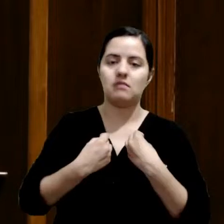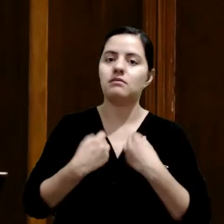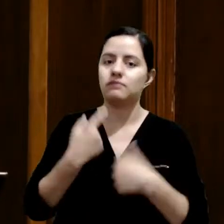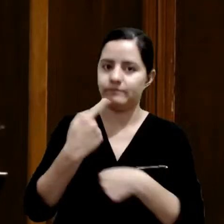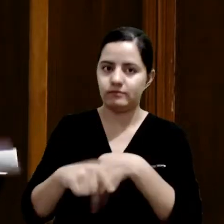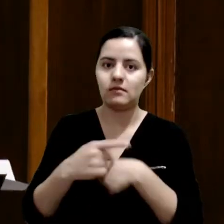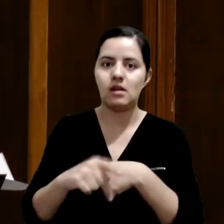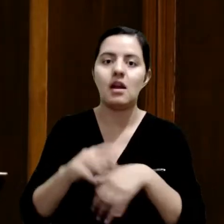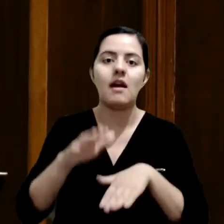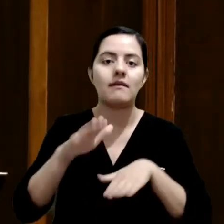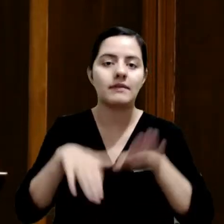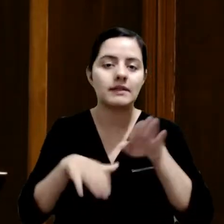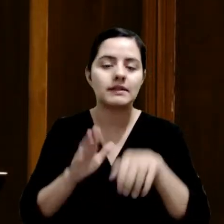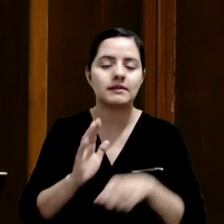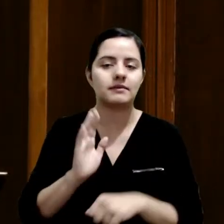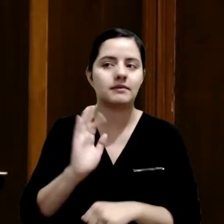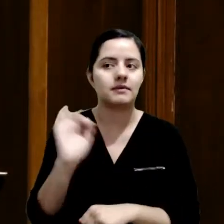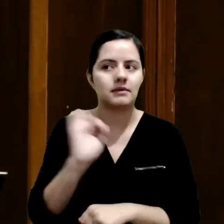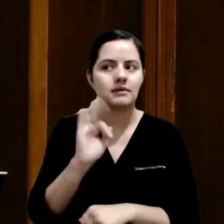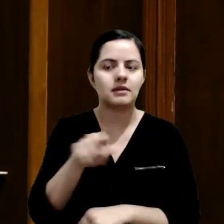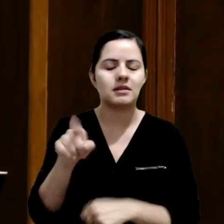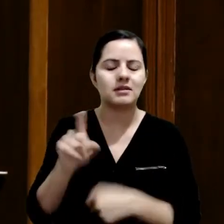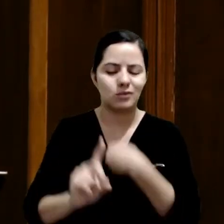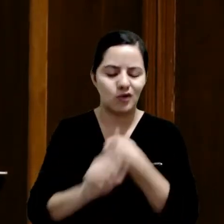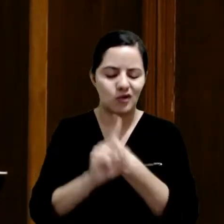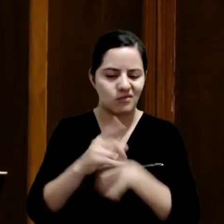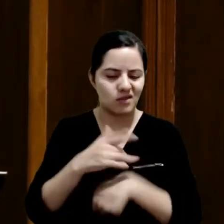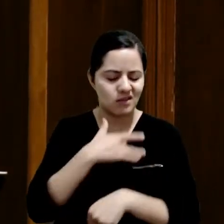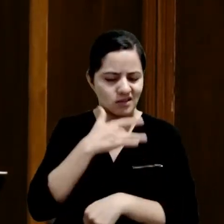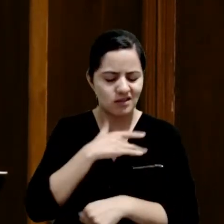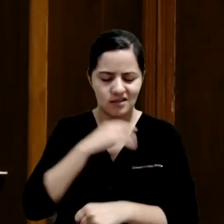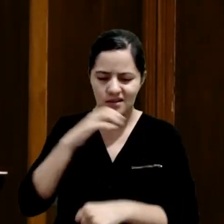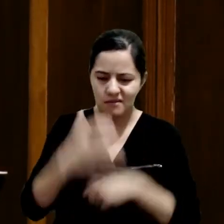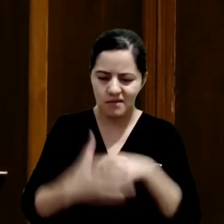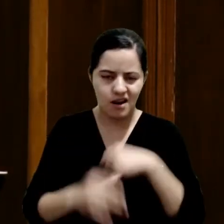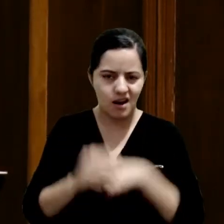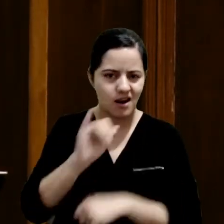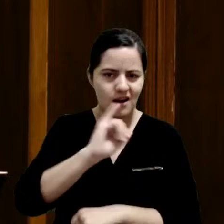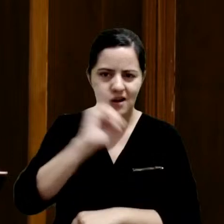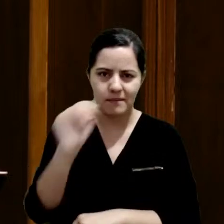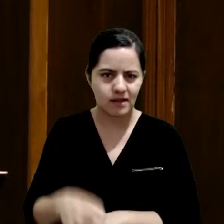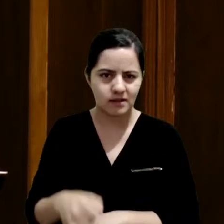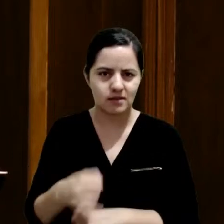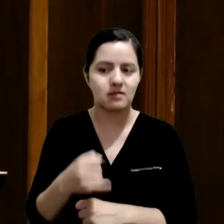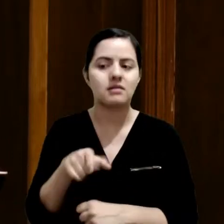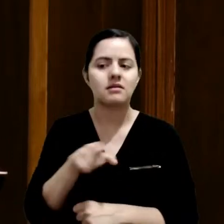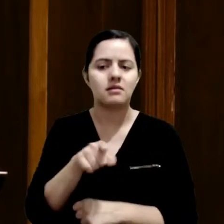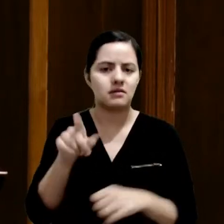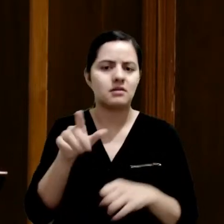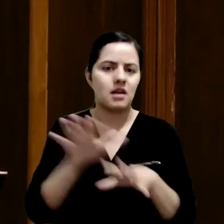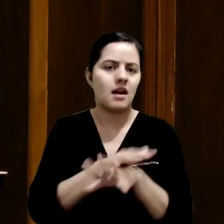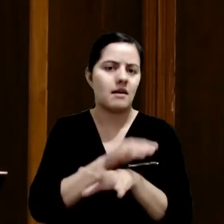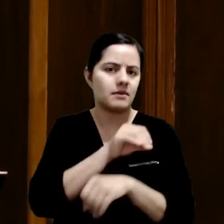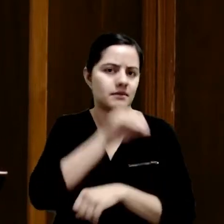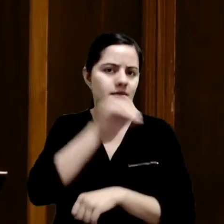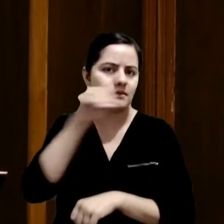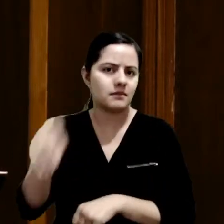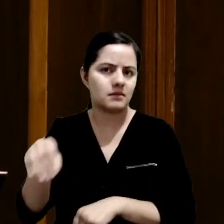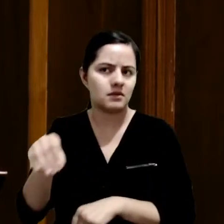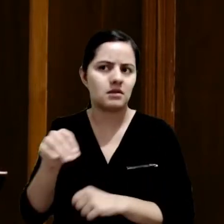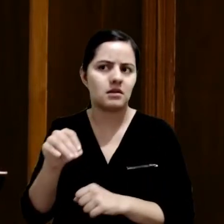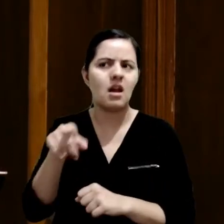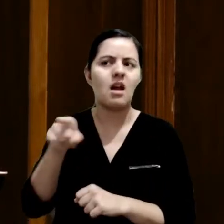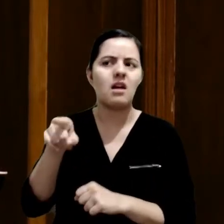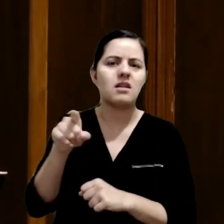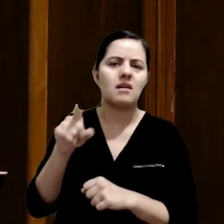que tales problemas son interminables. Y aunque la migración tiene como destino muchas de las grandes potencias